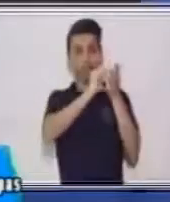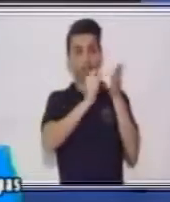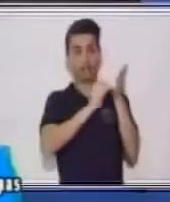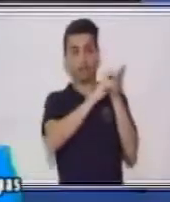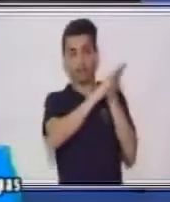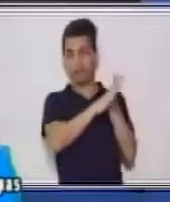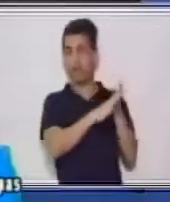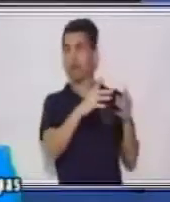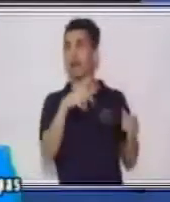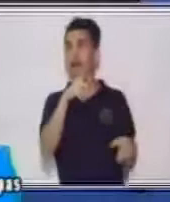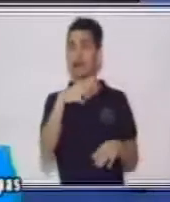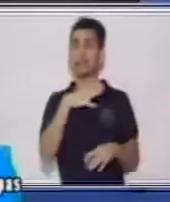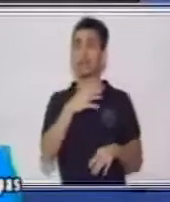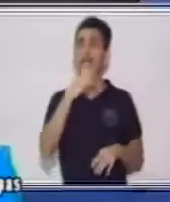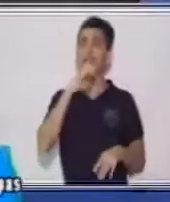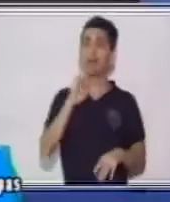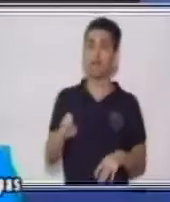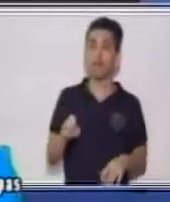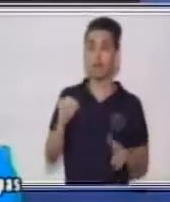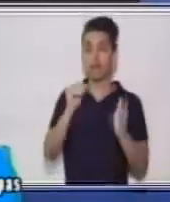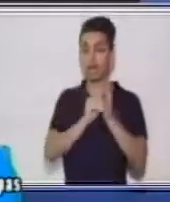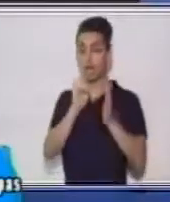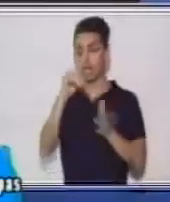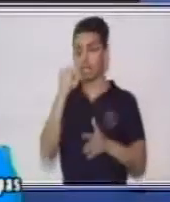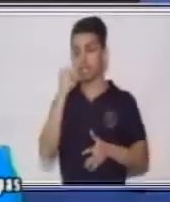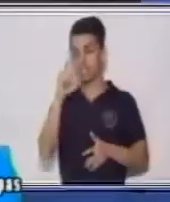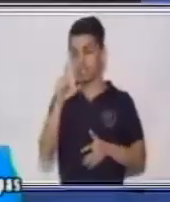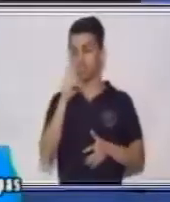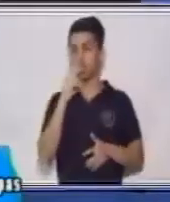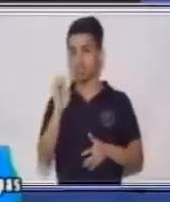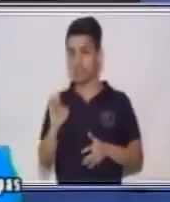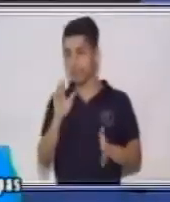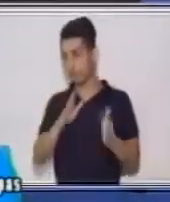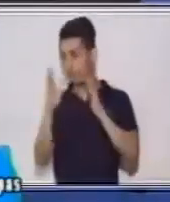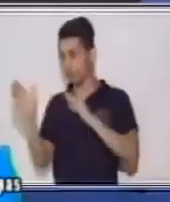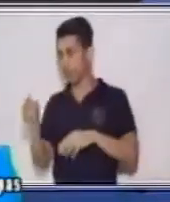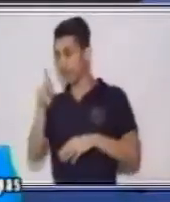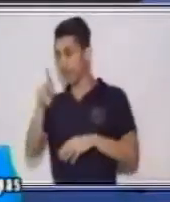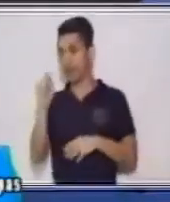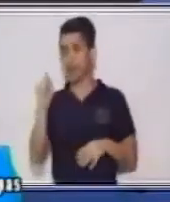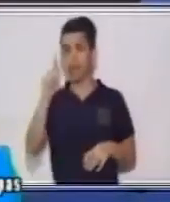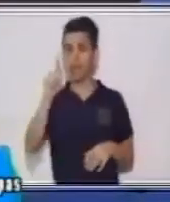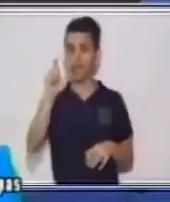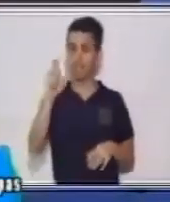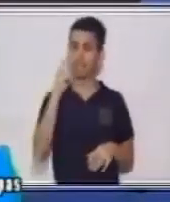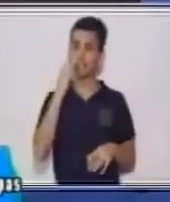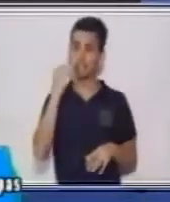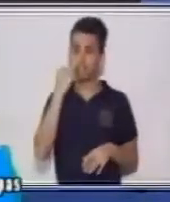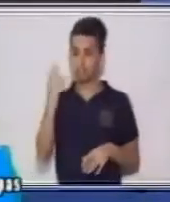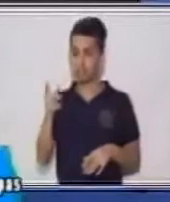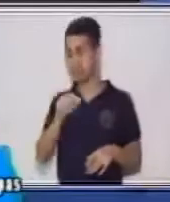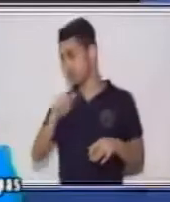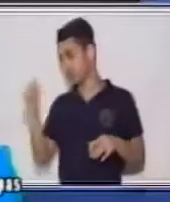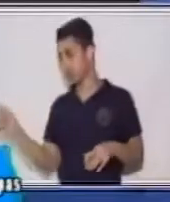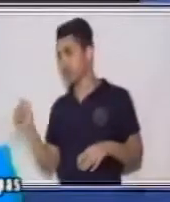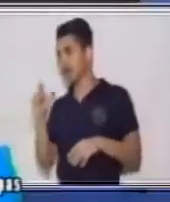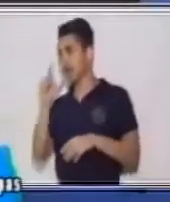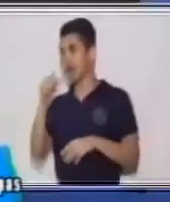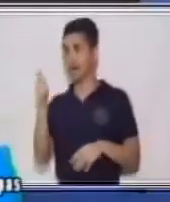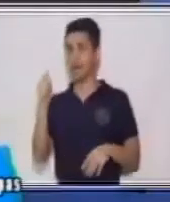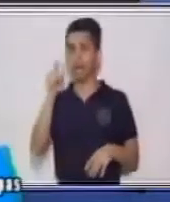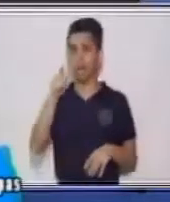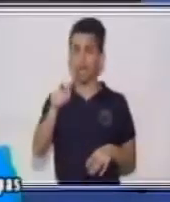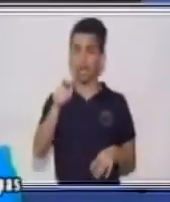español, quiché, quechí y cachiquel, pero esta es una gráfica de